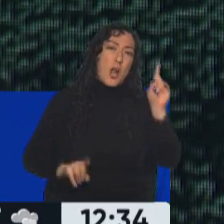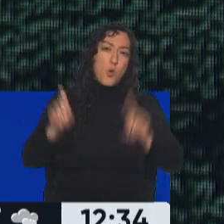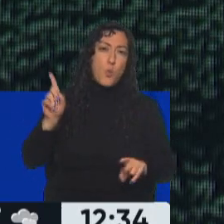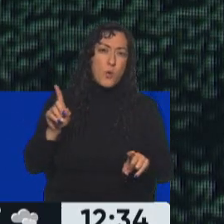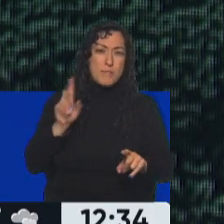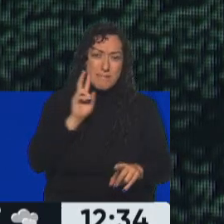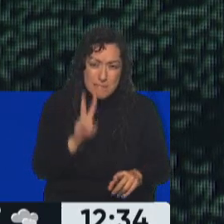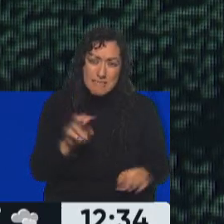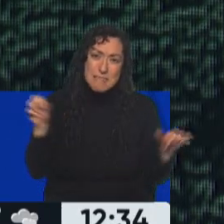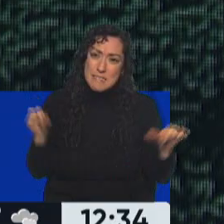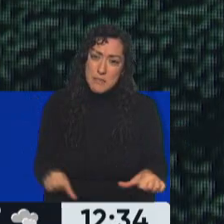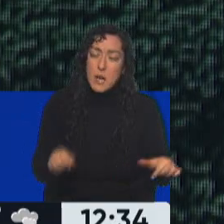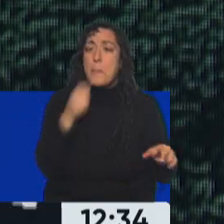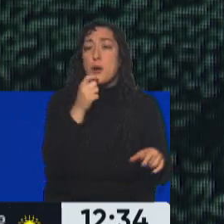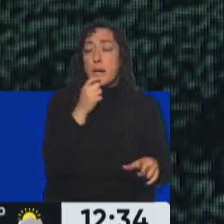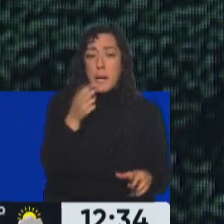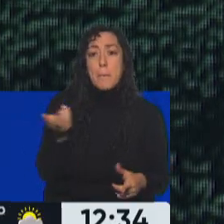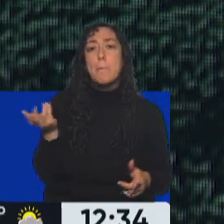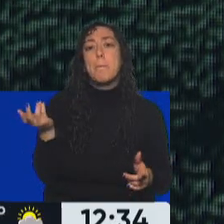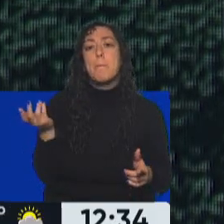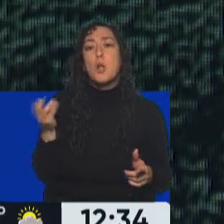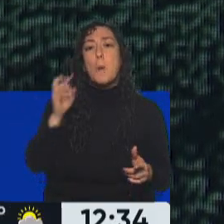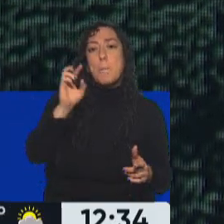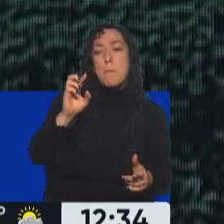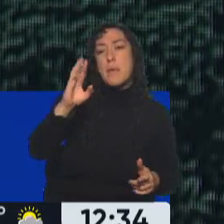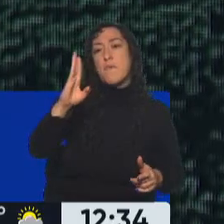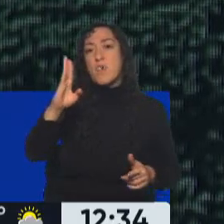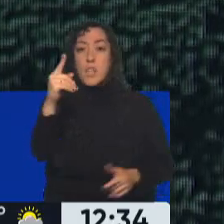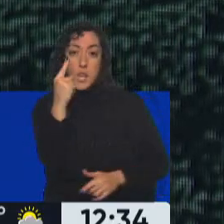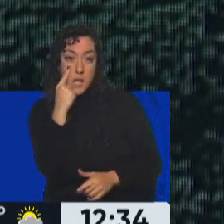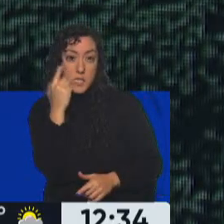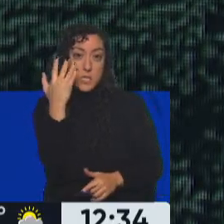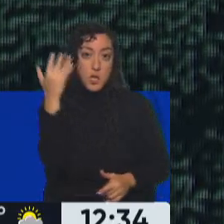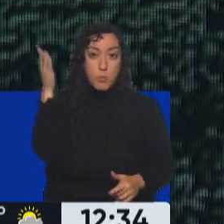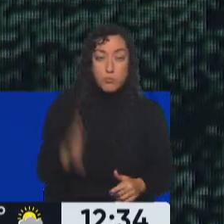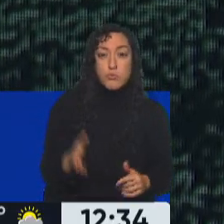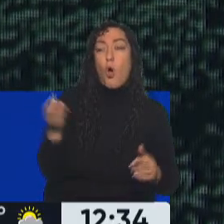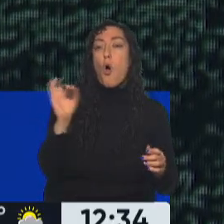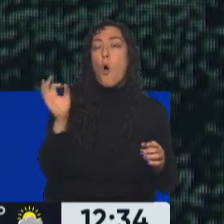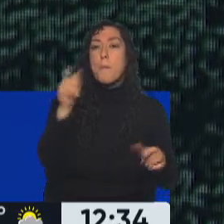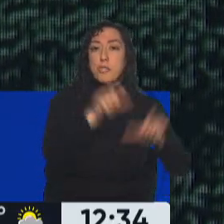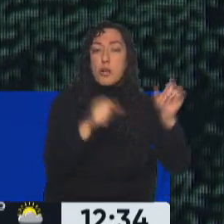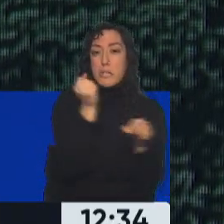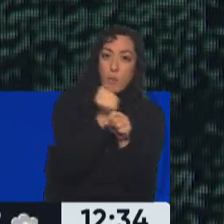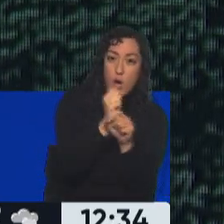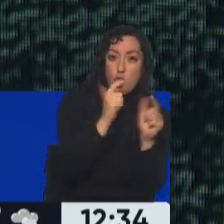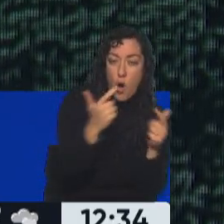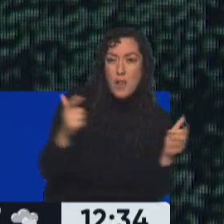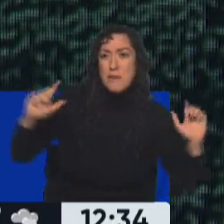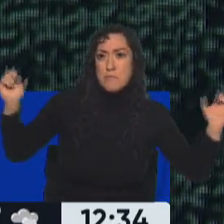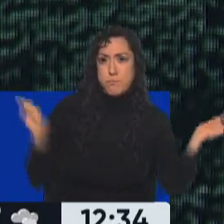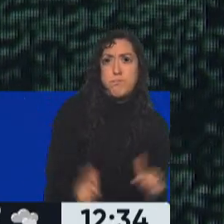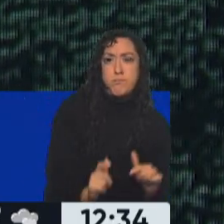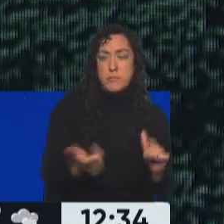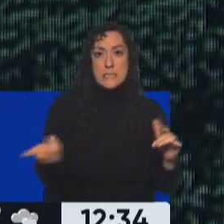ver con el descenso, por ejemplo, del PBI de 5 puntos, o el desempleo, el crecimiento del 7,7%. Claro. Es